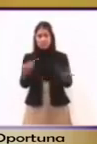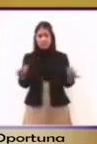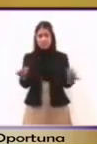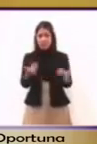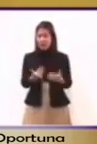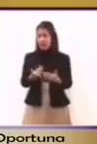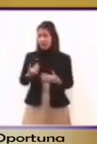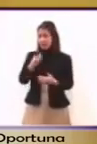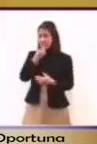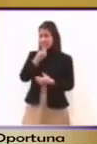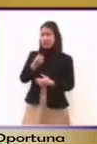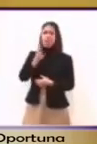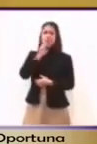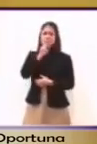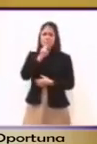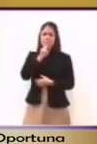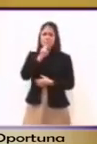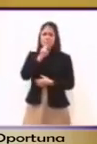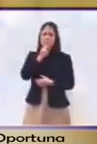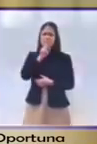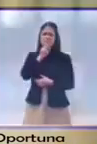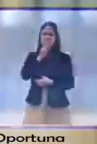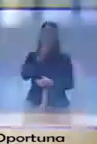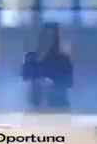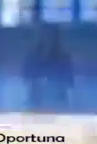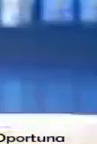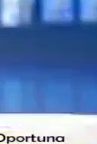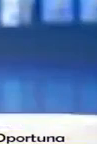planteado, vamos peor.